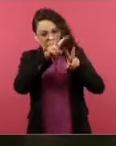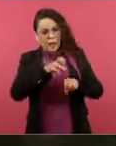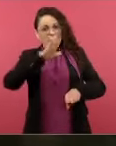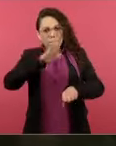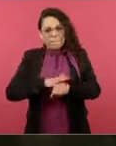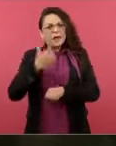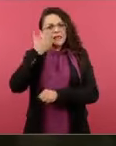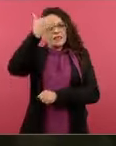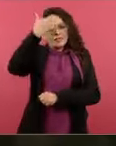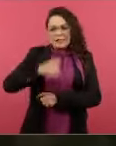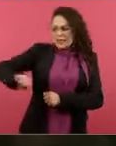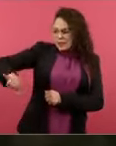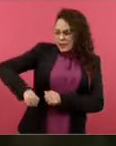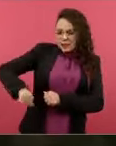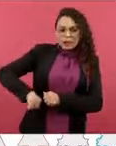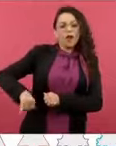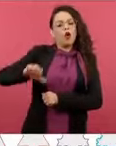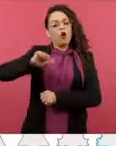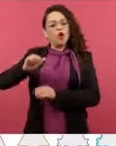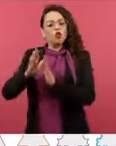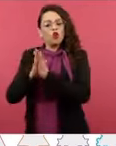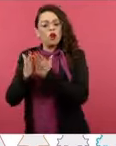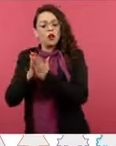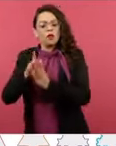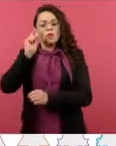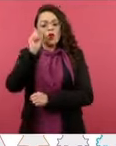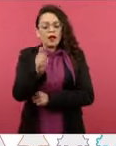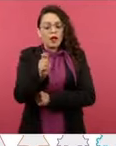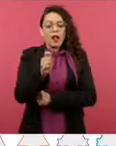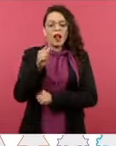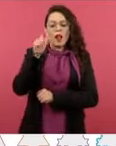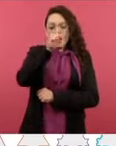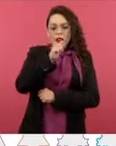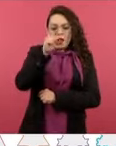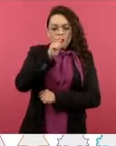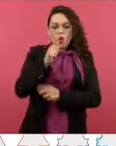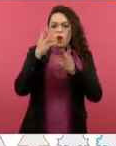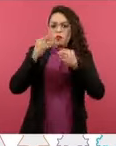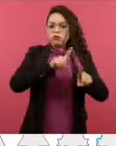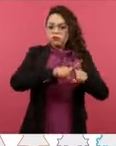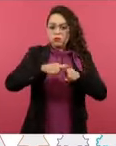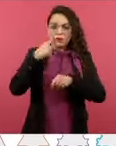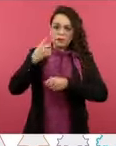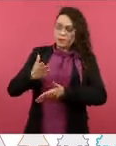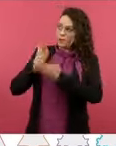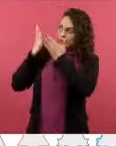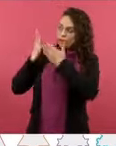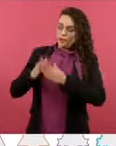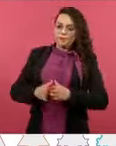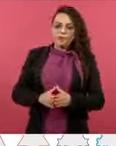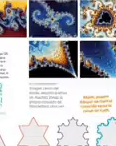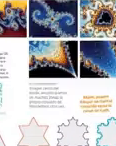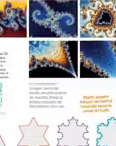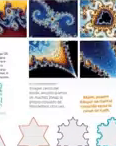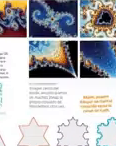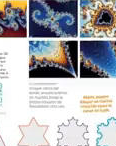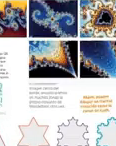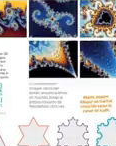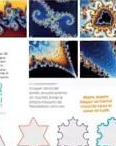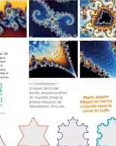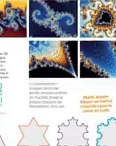libro de múltiples lenguajes en donde se explora en la lectura. Qué bello descubrimiento el tema de